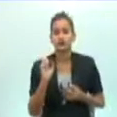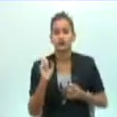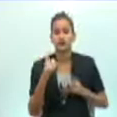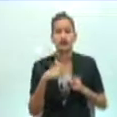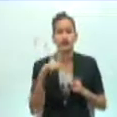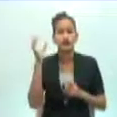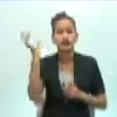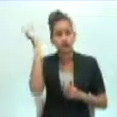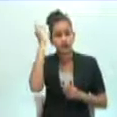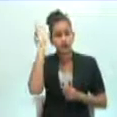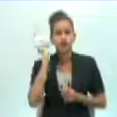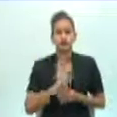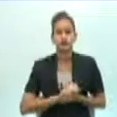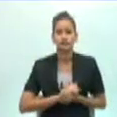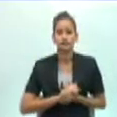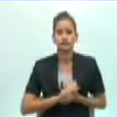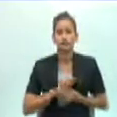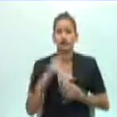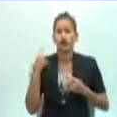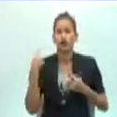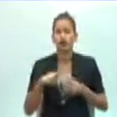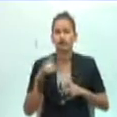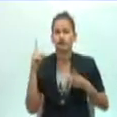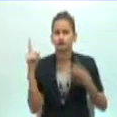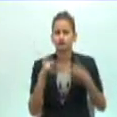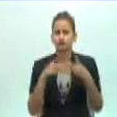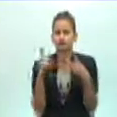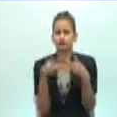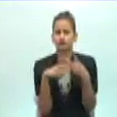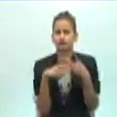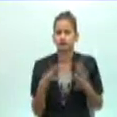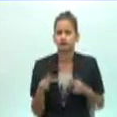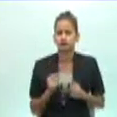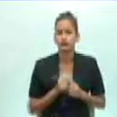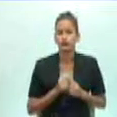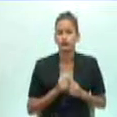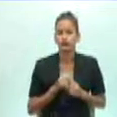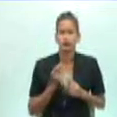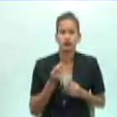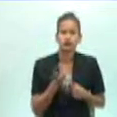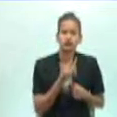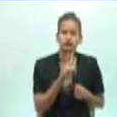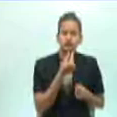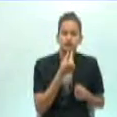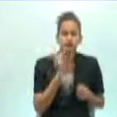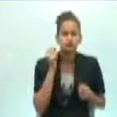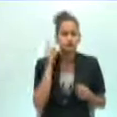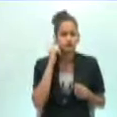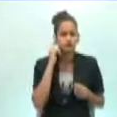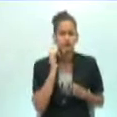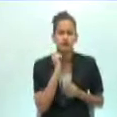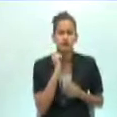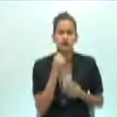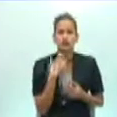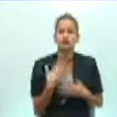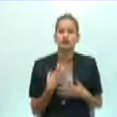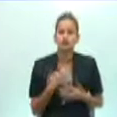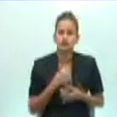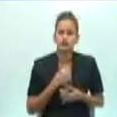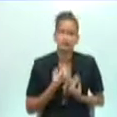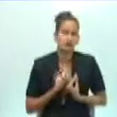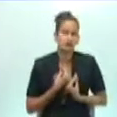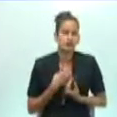siguiente actividad. Los ancianos merecen todo nuestro amor, respeto y cuidado. Escribe un texto donde argumentes